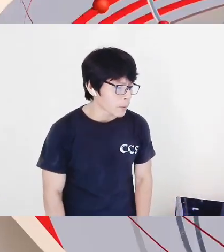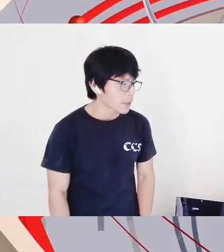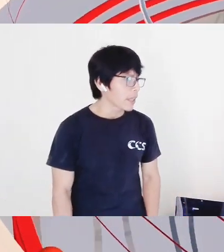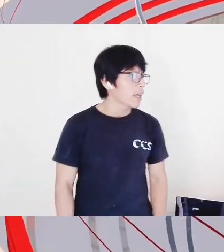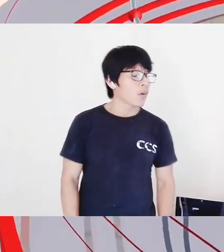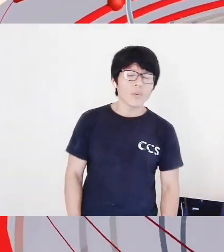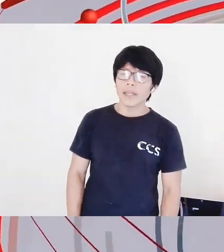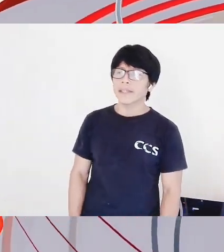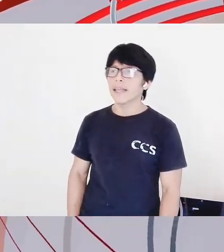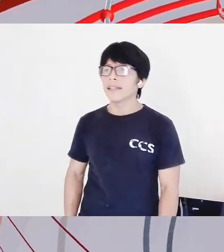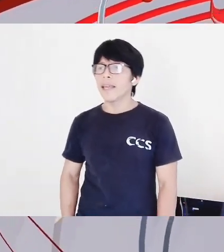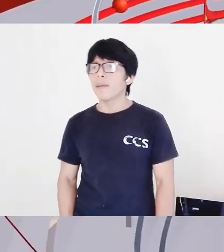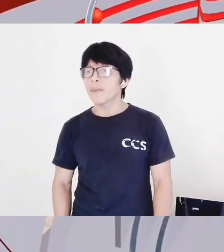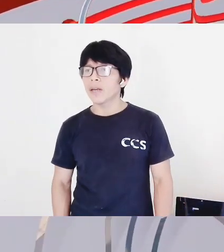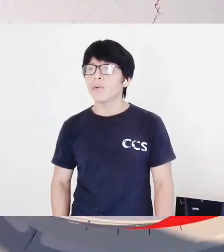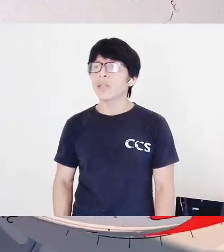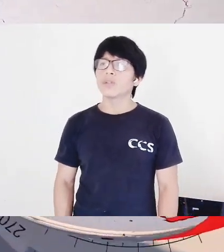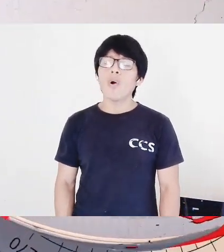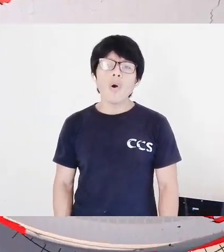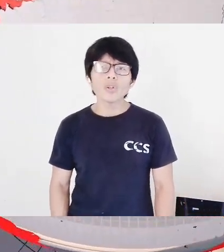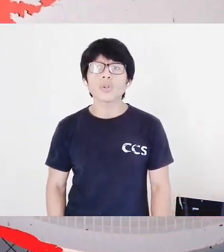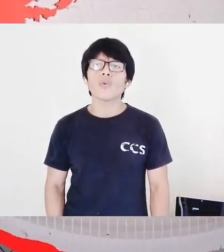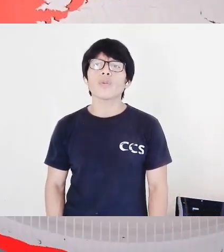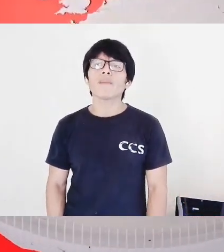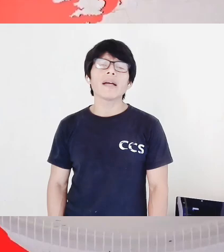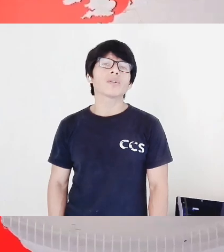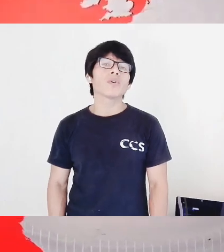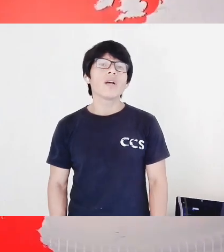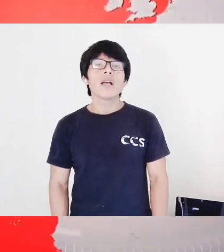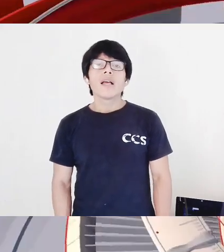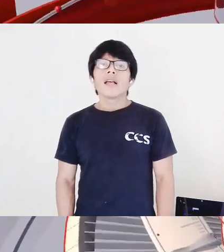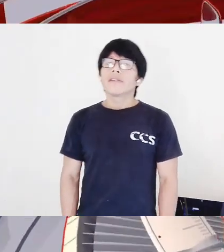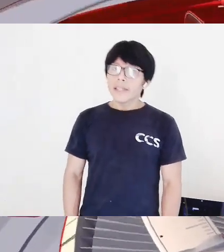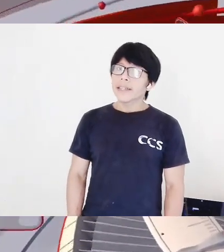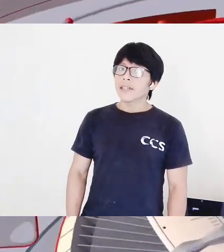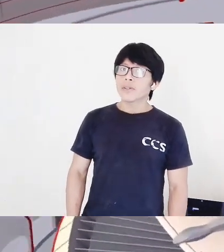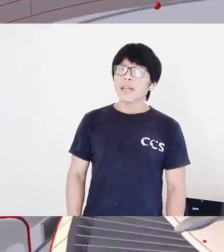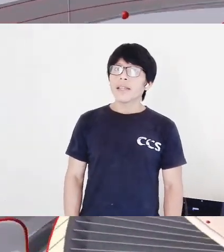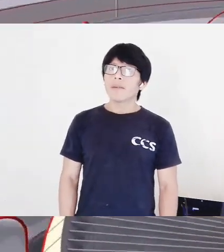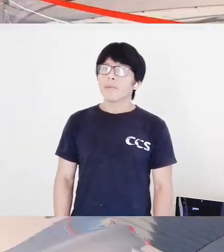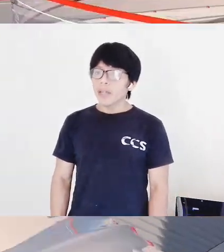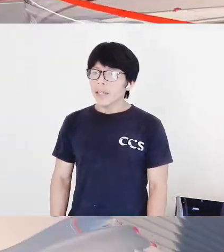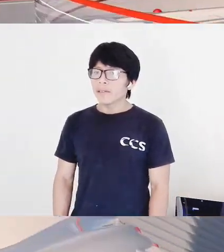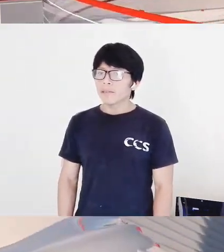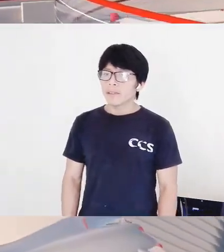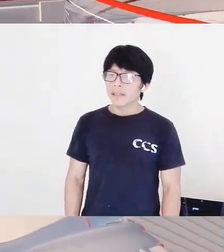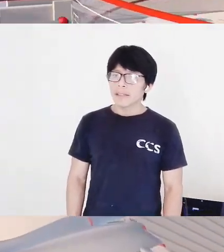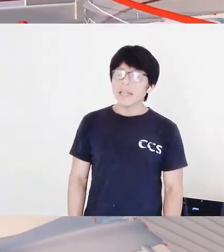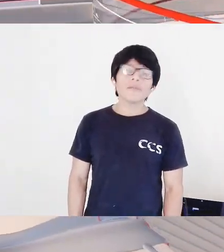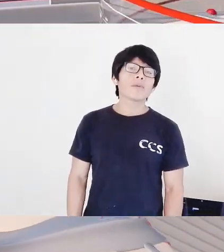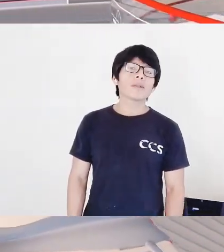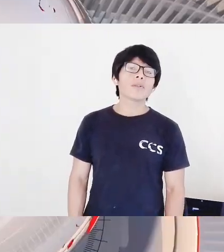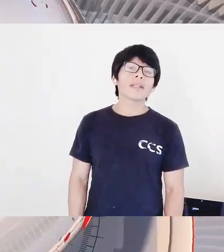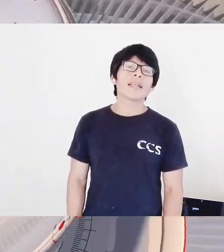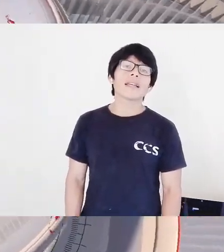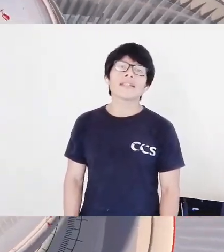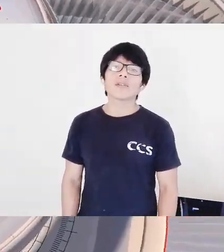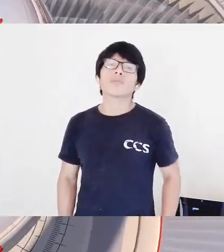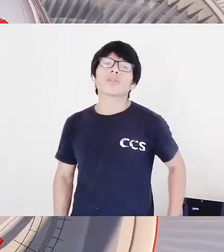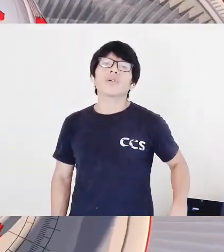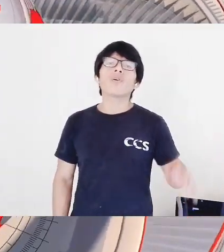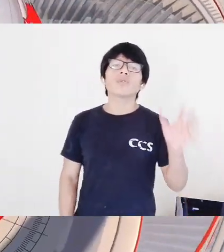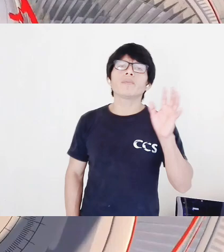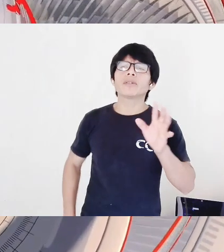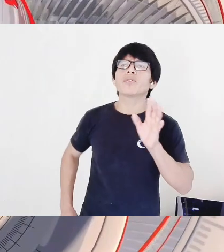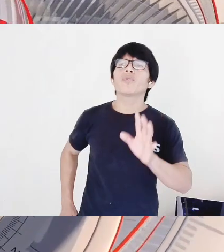tabasqueños, espero que tengan un excelente miércoles 8 de marzo, Día Internacional de la Mujer, y hay información que darles